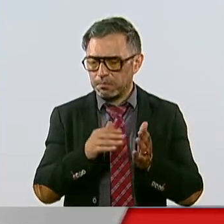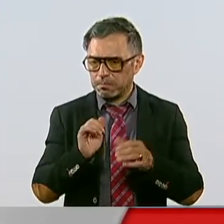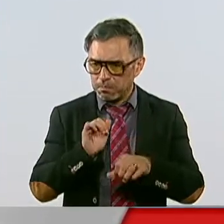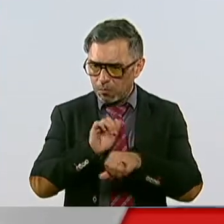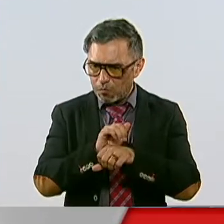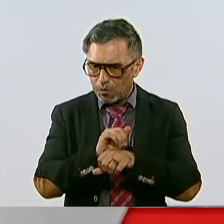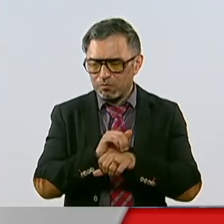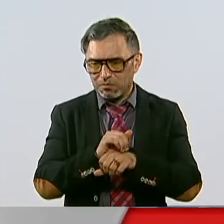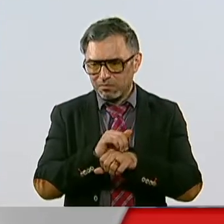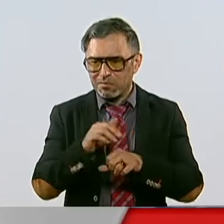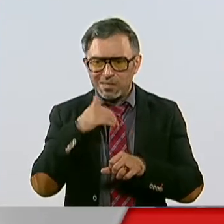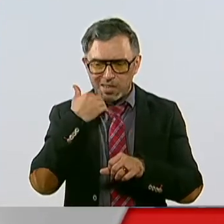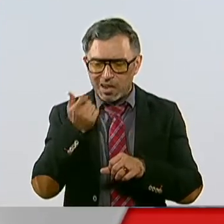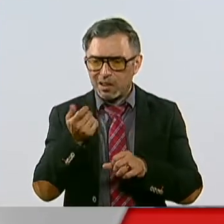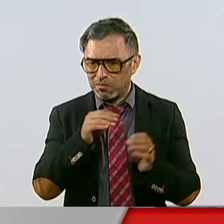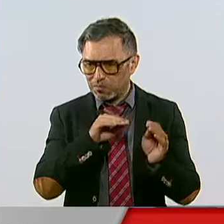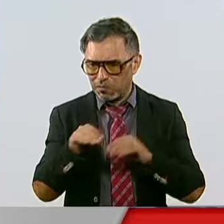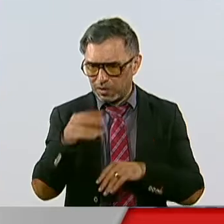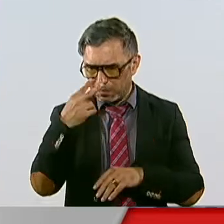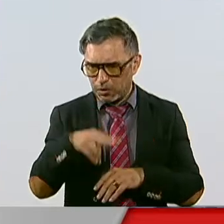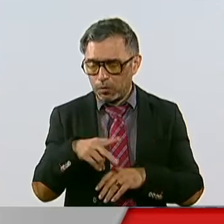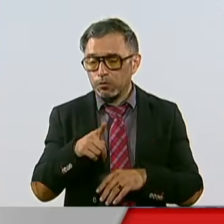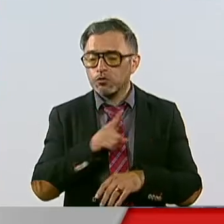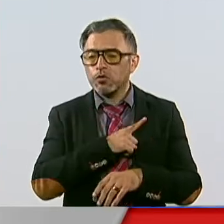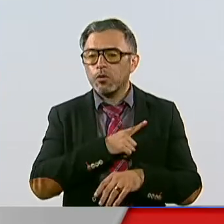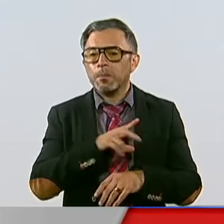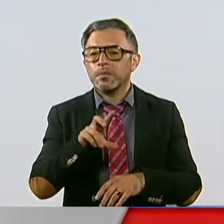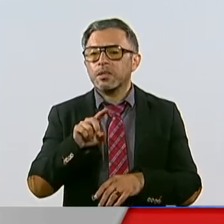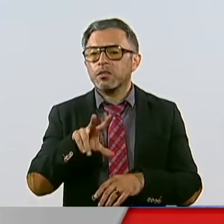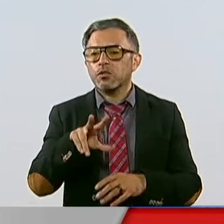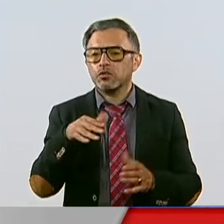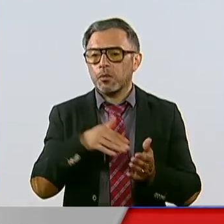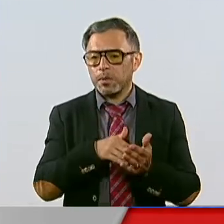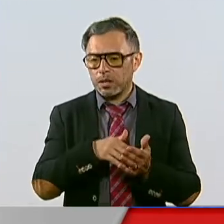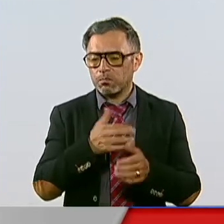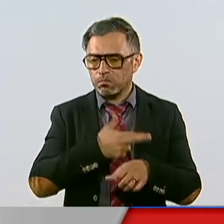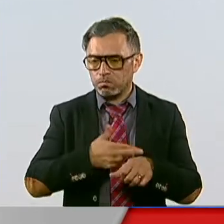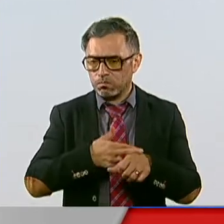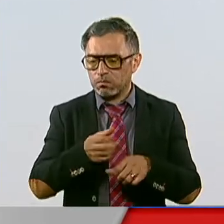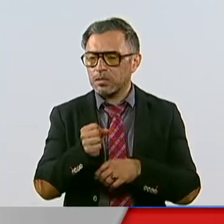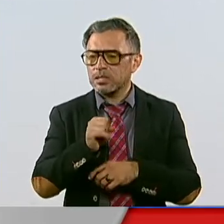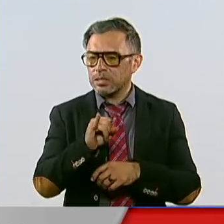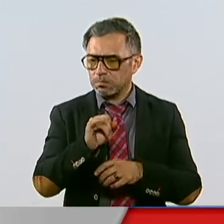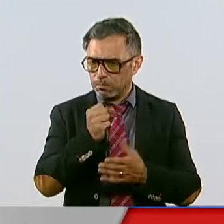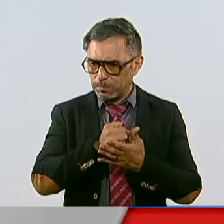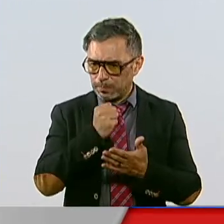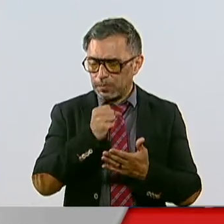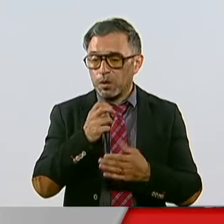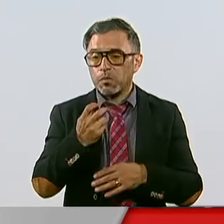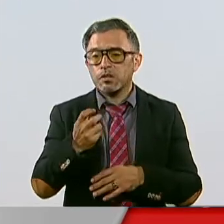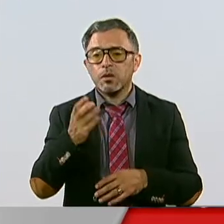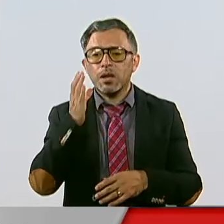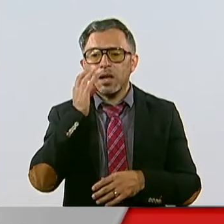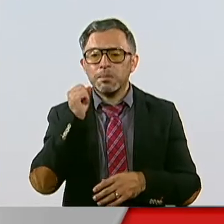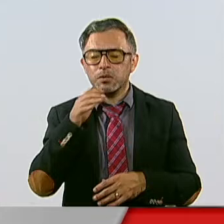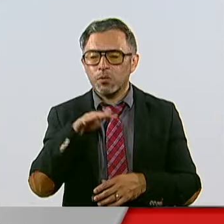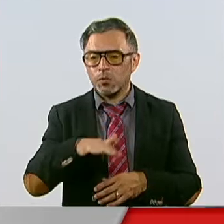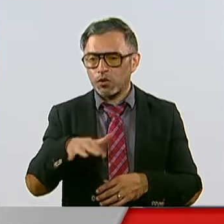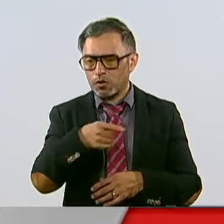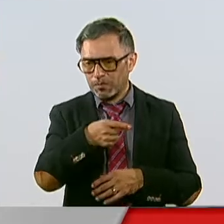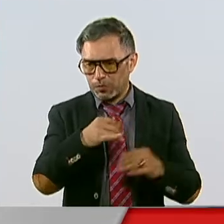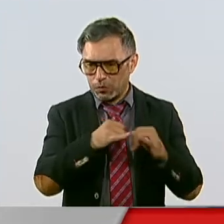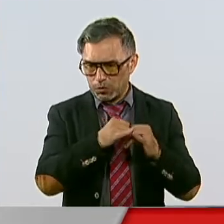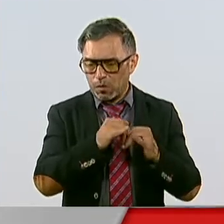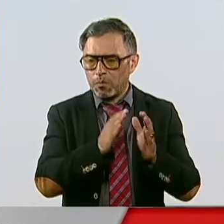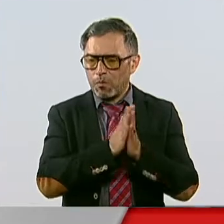sin embargo solo pudo procesar poco más de 38.000 por este motivo el senado de la República exhortó a esta instancia